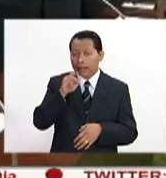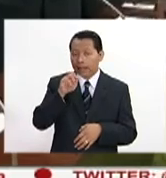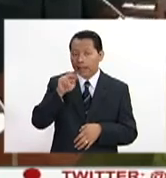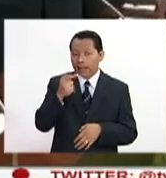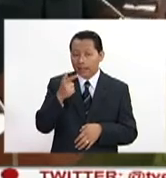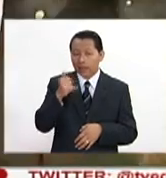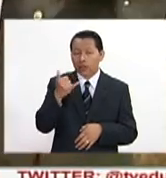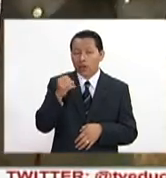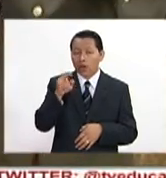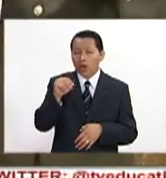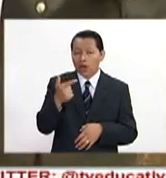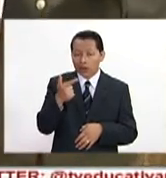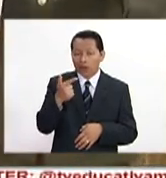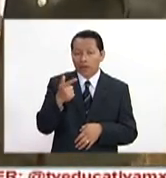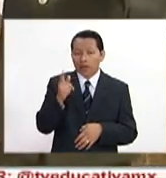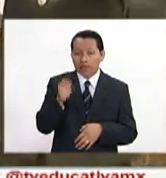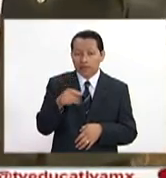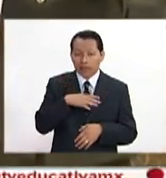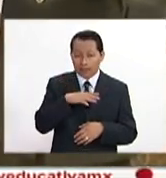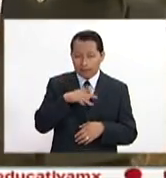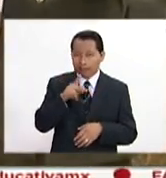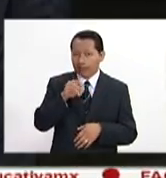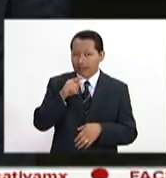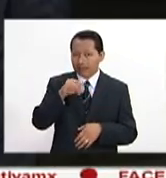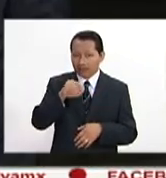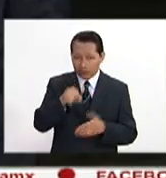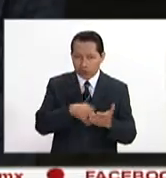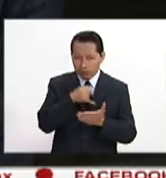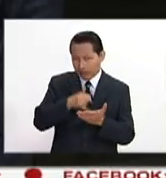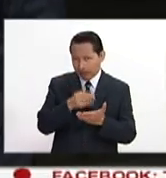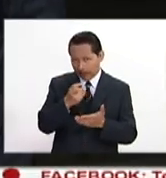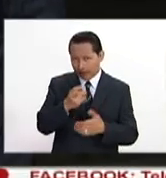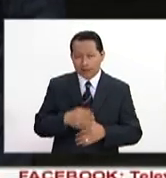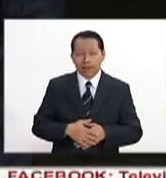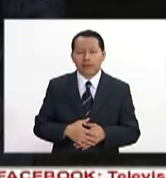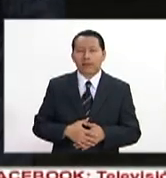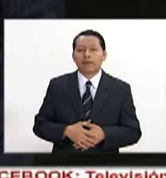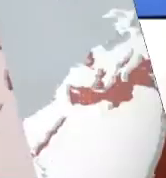Jong-un tome una decisión. Corrijo, se encuentra en el Pacífico, esta pequeña isla.